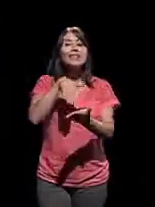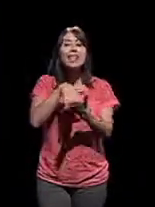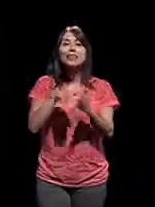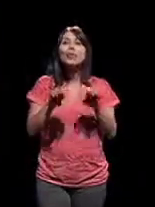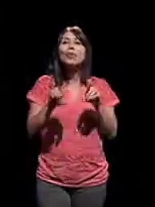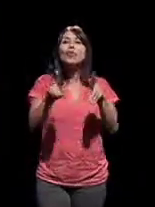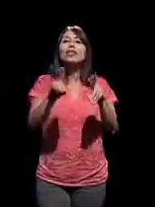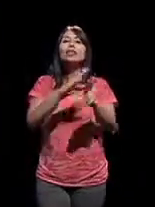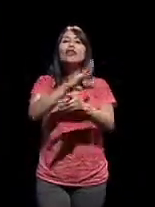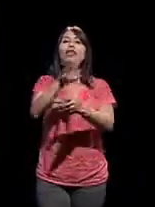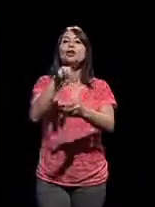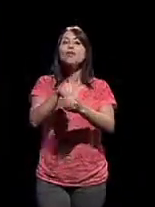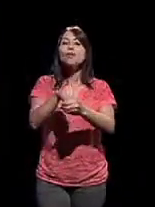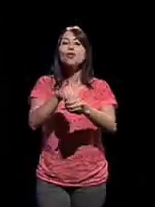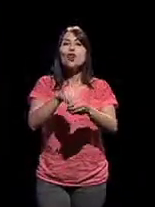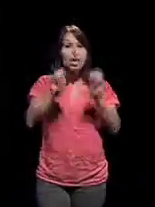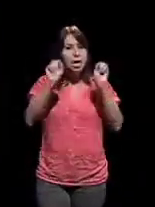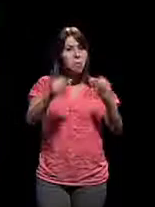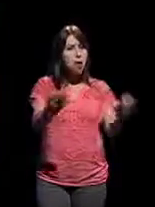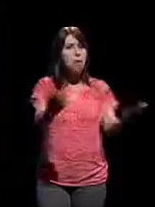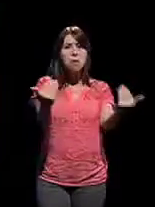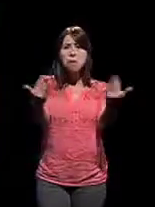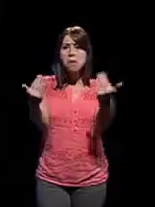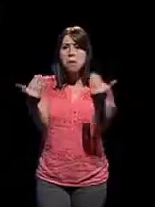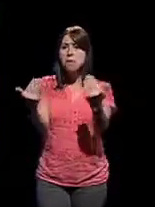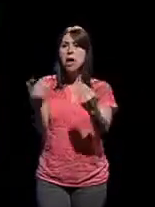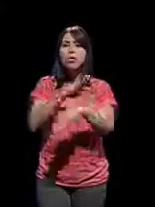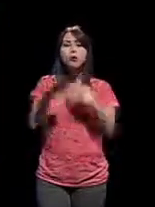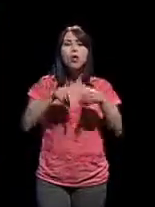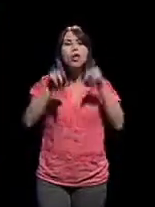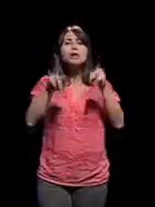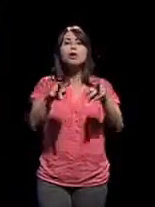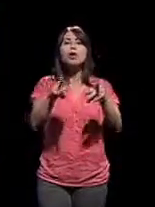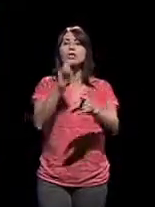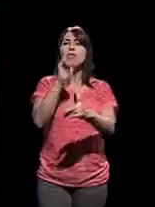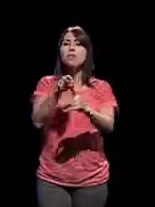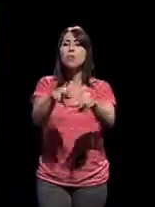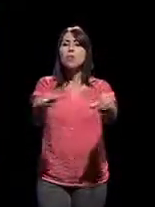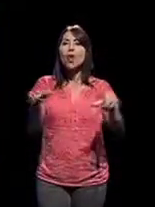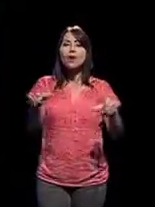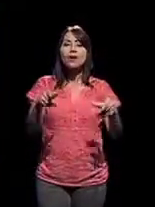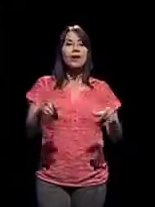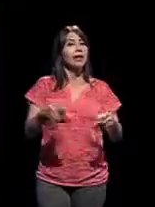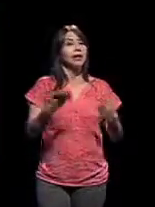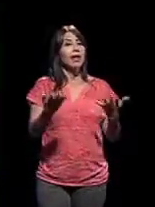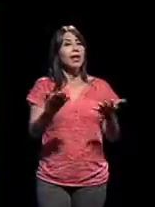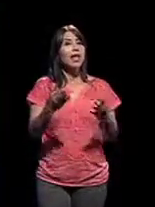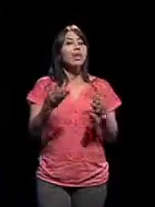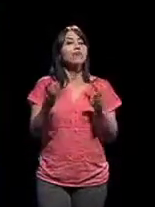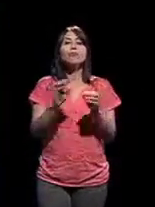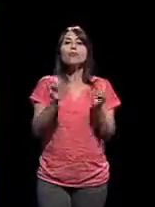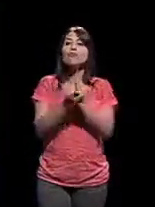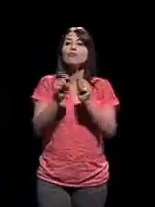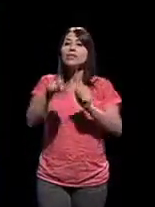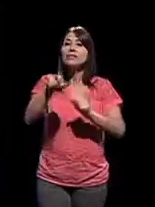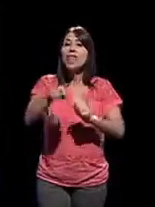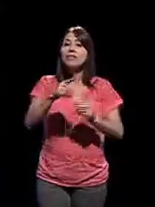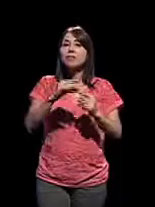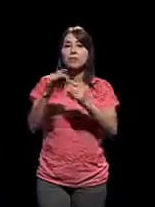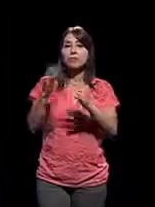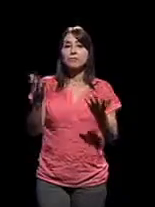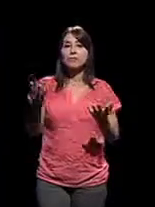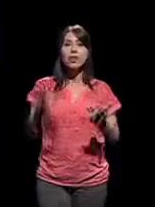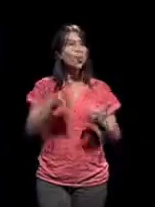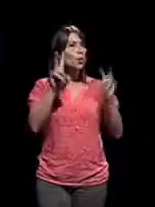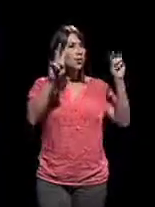centros educativos inclusivos que tengan la posibilidad de atender a ambos tipos de población en un mismo entorno, ¿verdad? Sin abandonar las necesidades